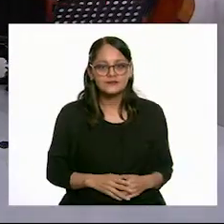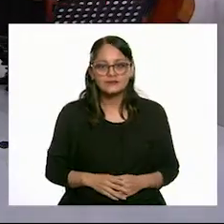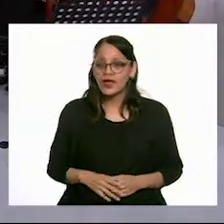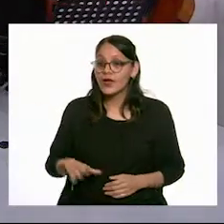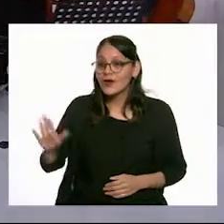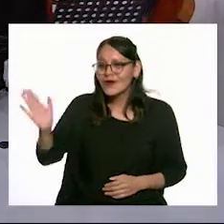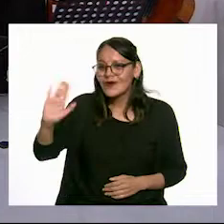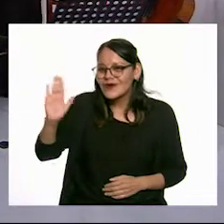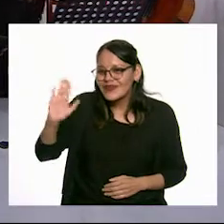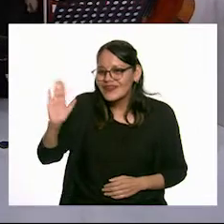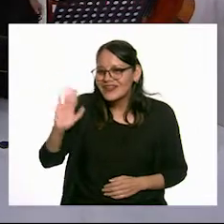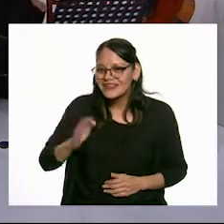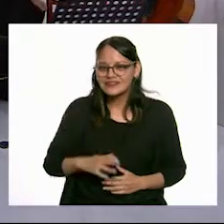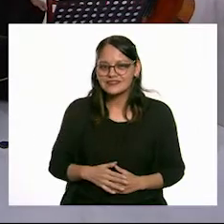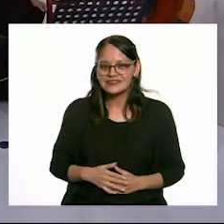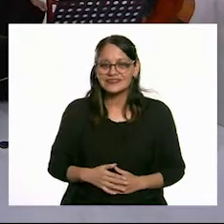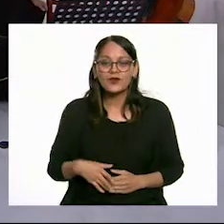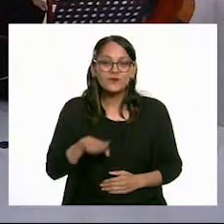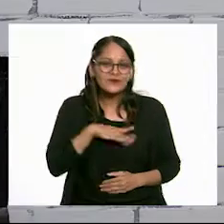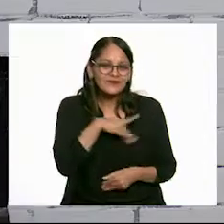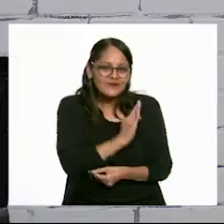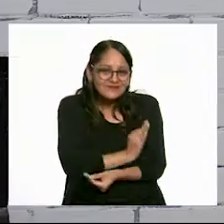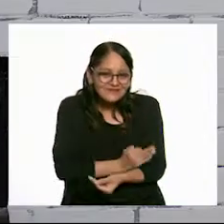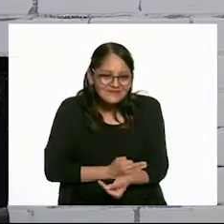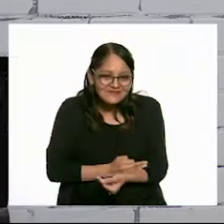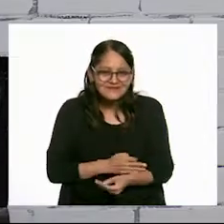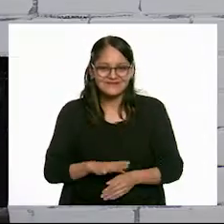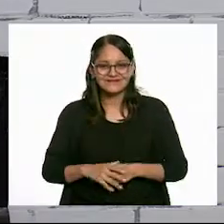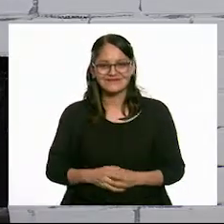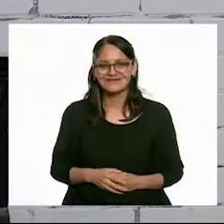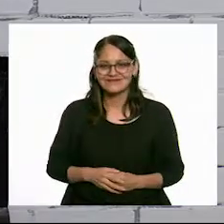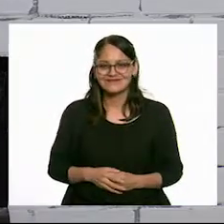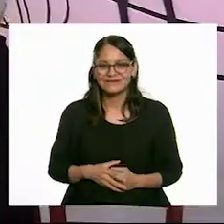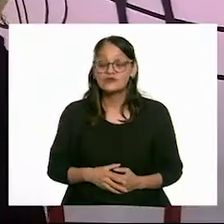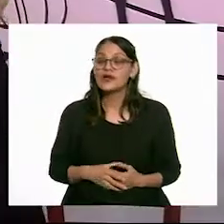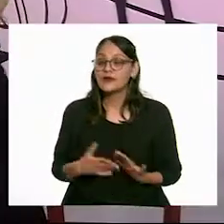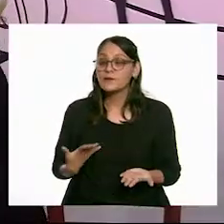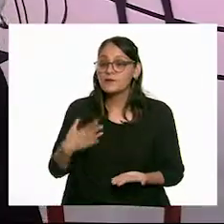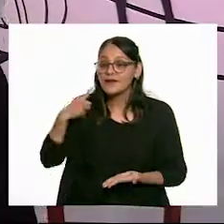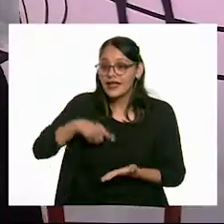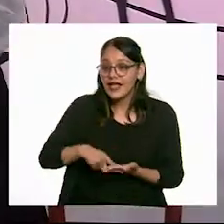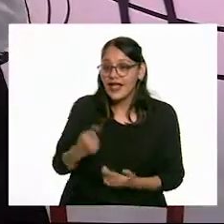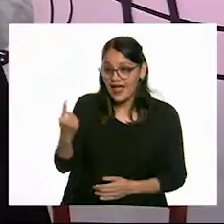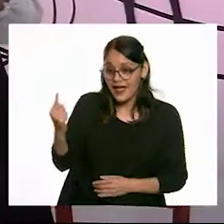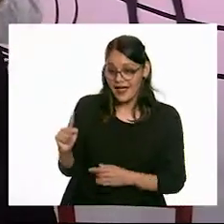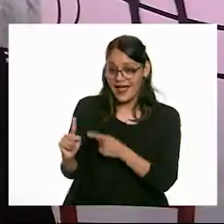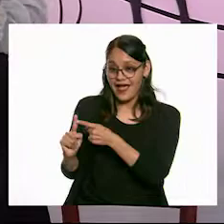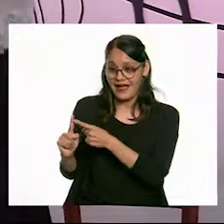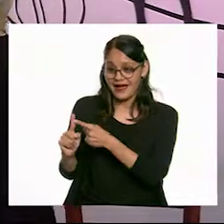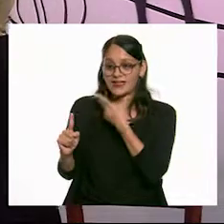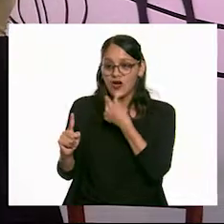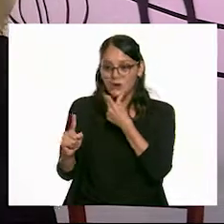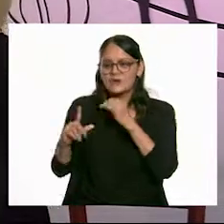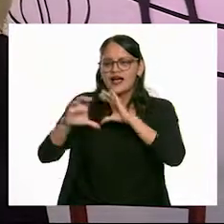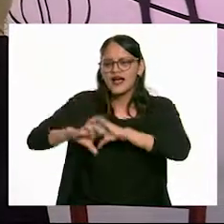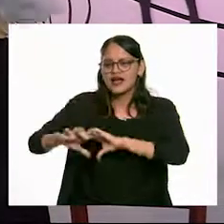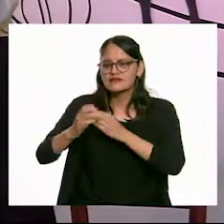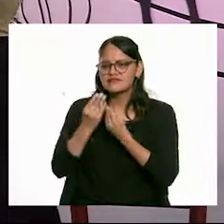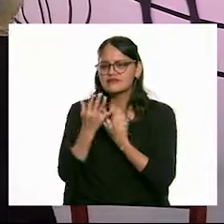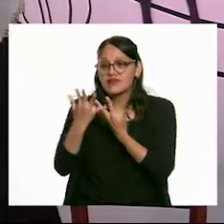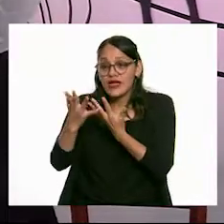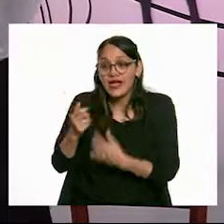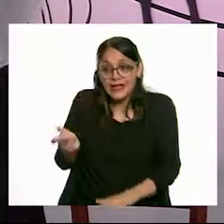condesa! Buenas tardes, señora. Buenas tardes. ¿Qué cree? Querubín le compuso una canción y está loco